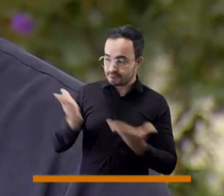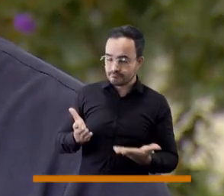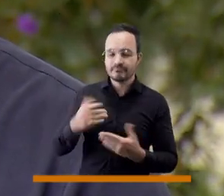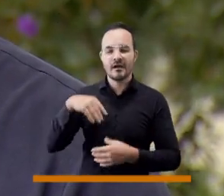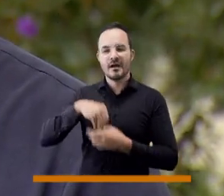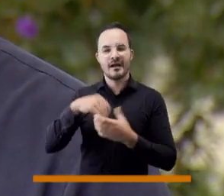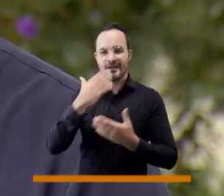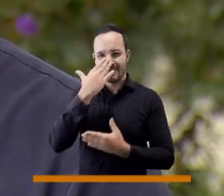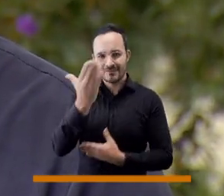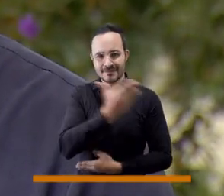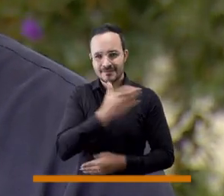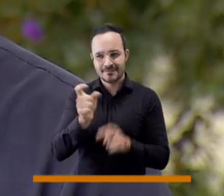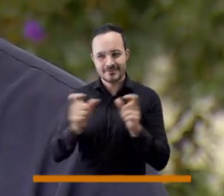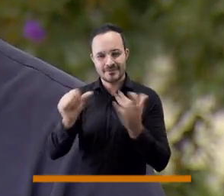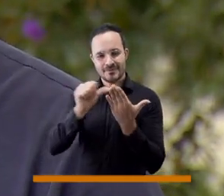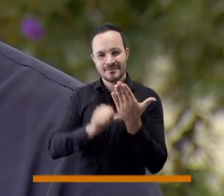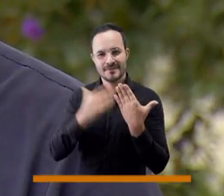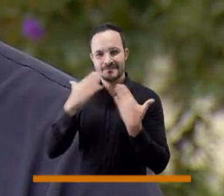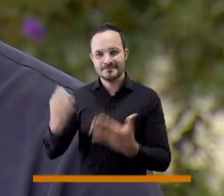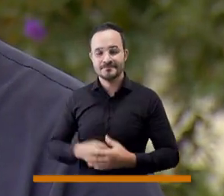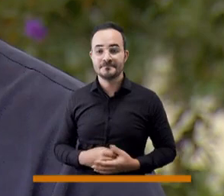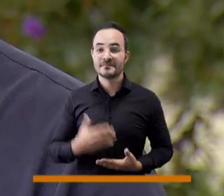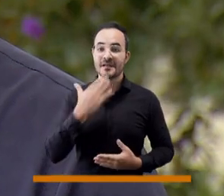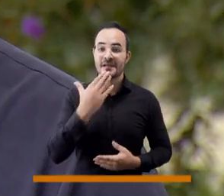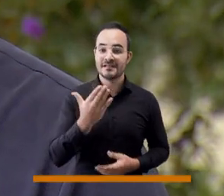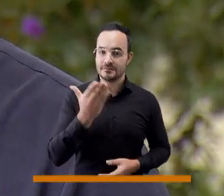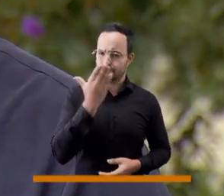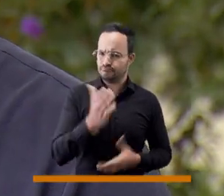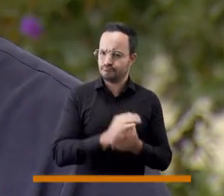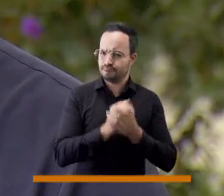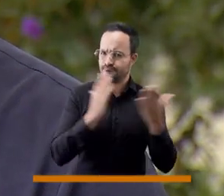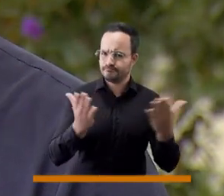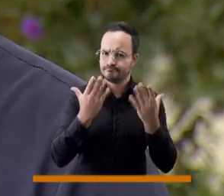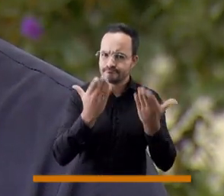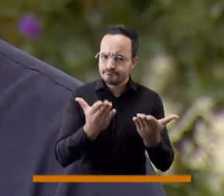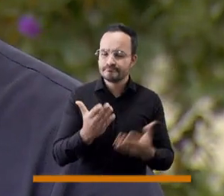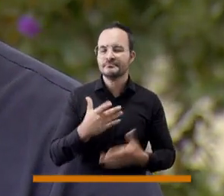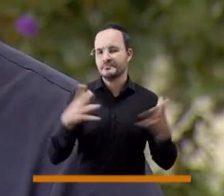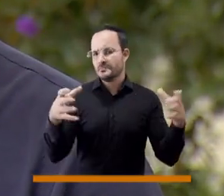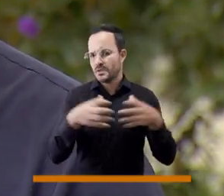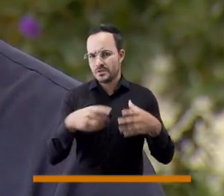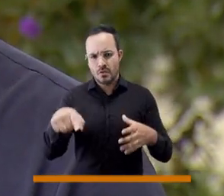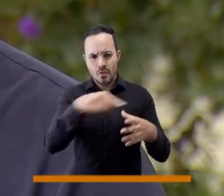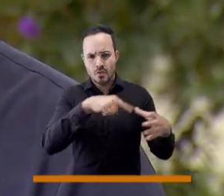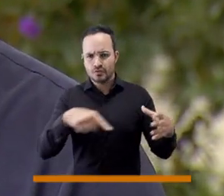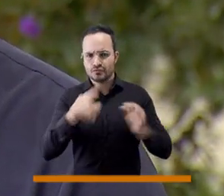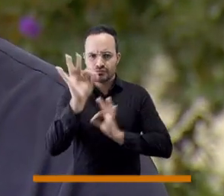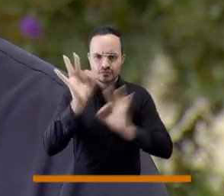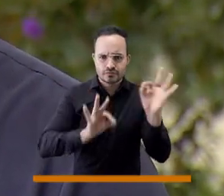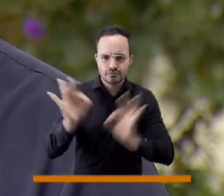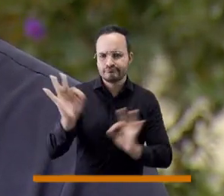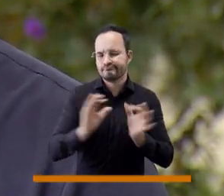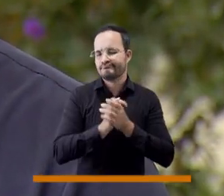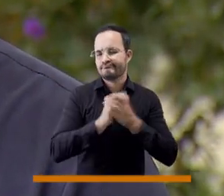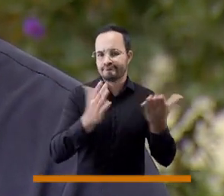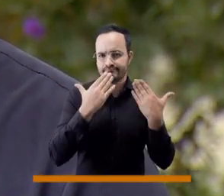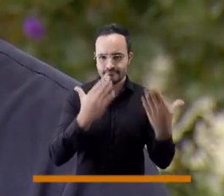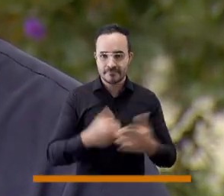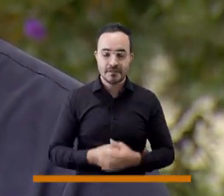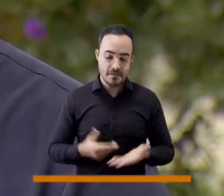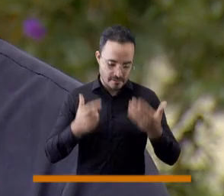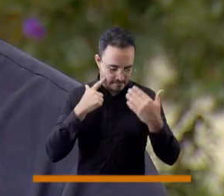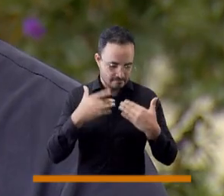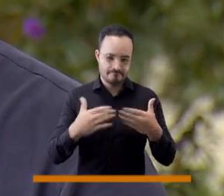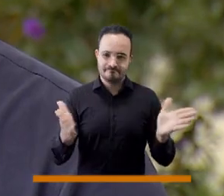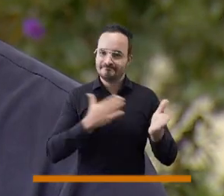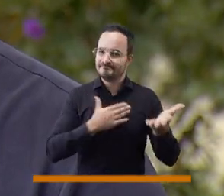aquí en De Frente a la Gente. Gracias, Caterín. Un saludo muy especial para ti, para todo el equipo y bueno, acá conversando un